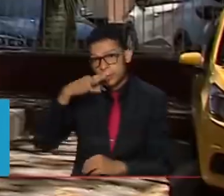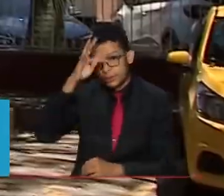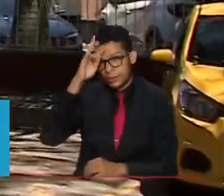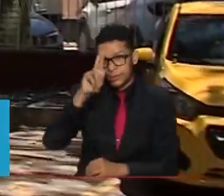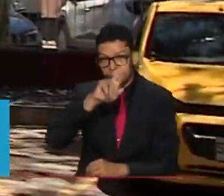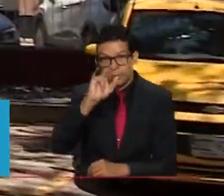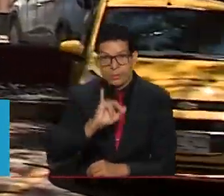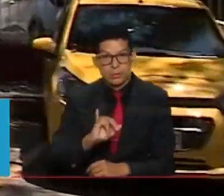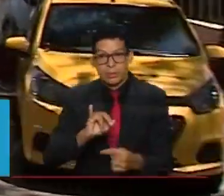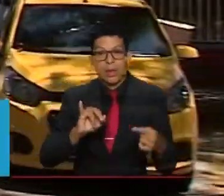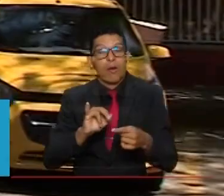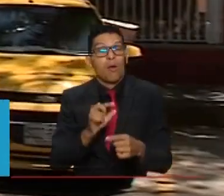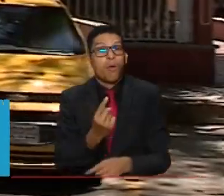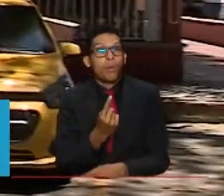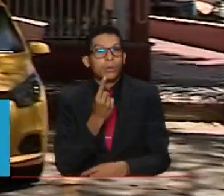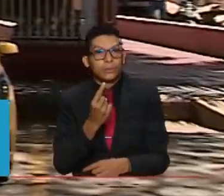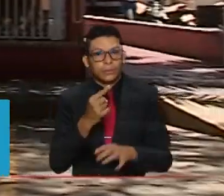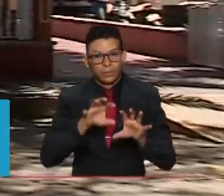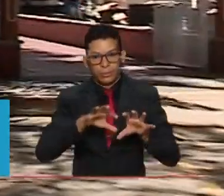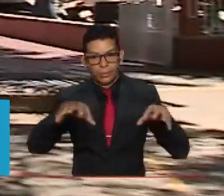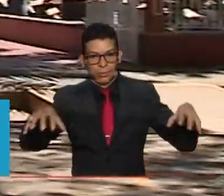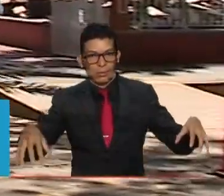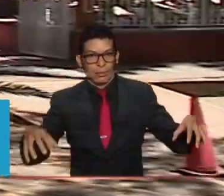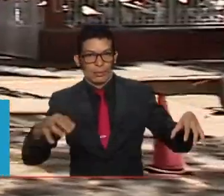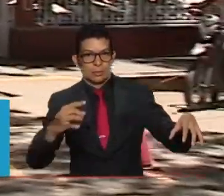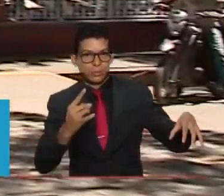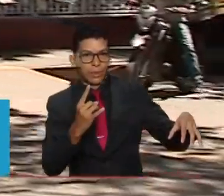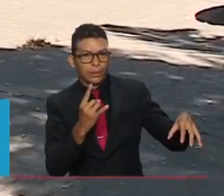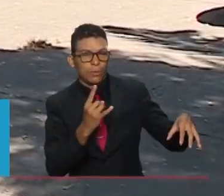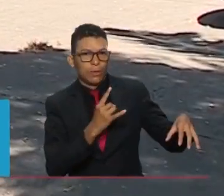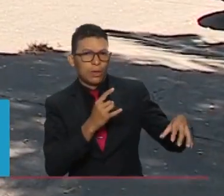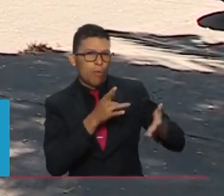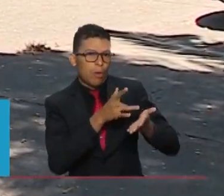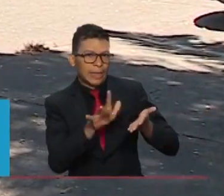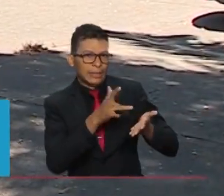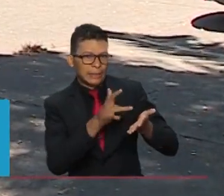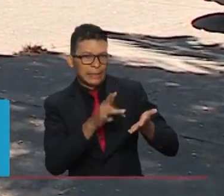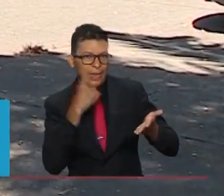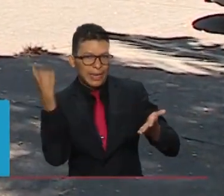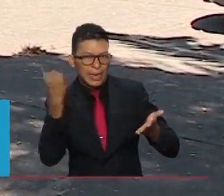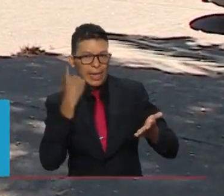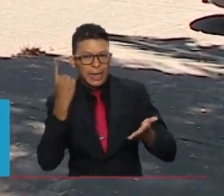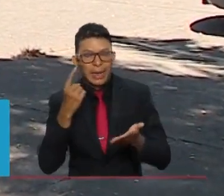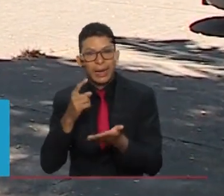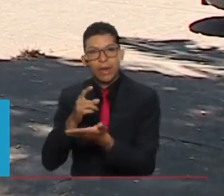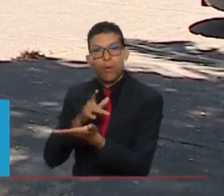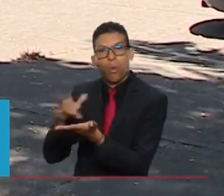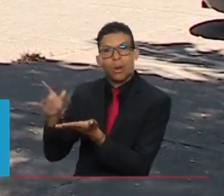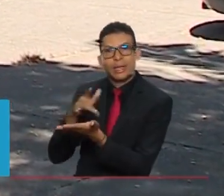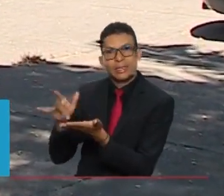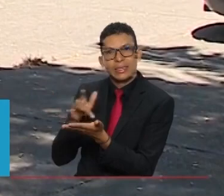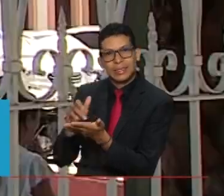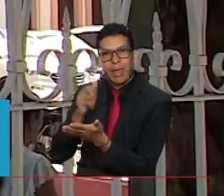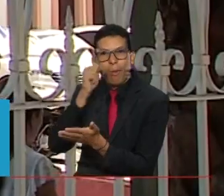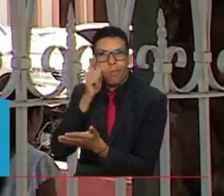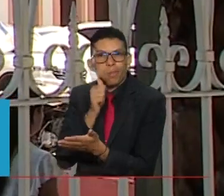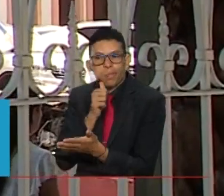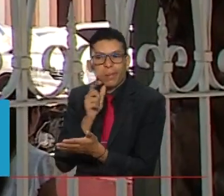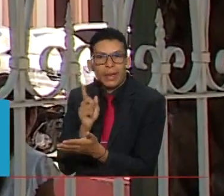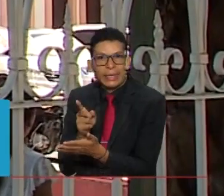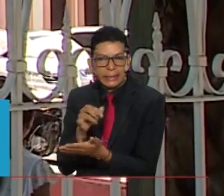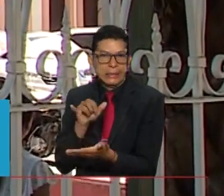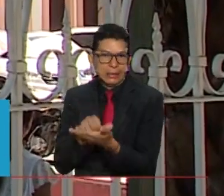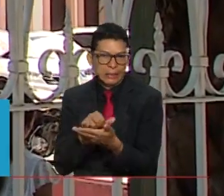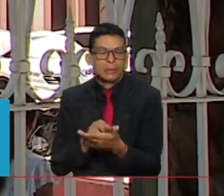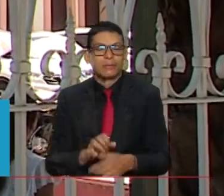que tiene separadas urgencias generales de las gineco-obstétricas. Sí, a raíz de la ley de humanización del parto